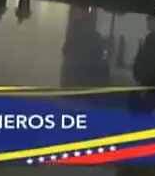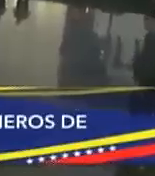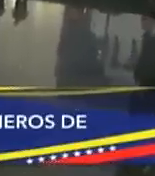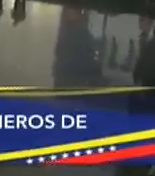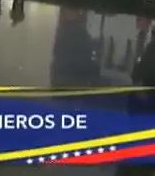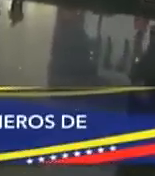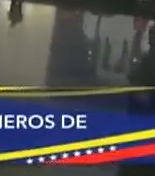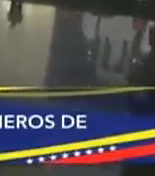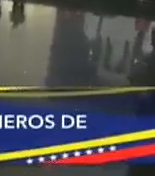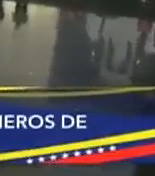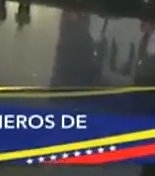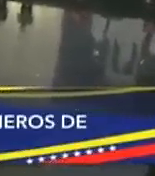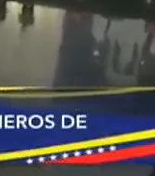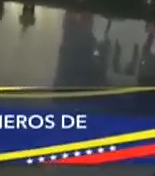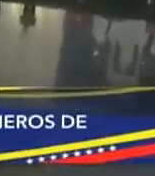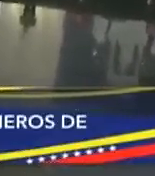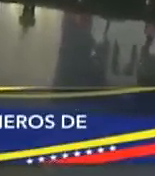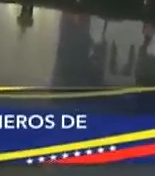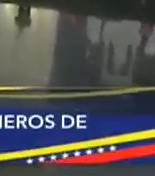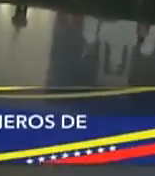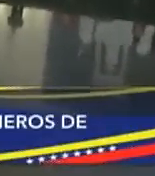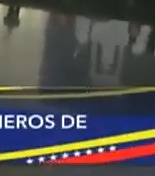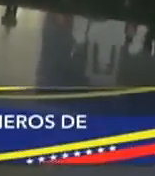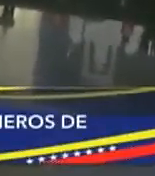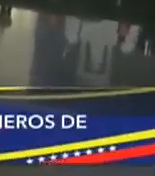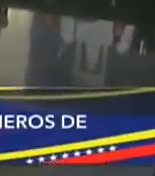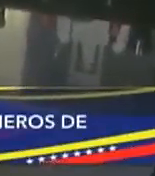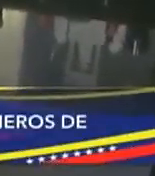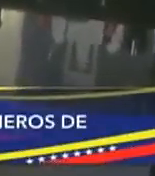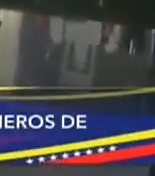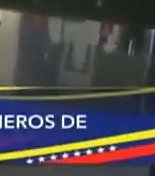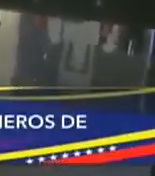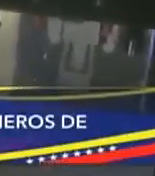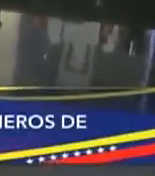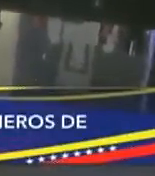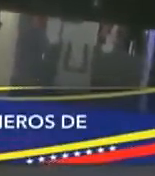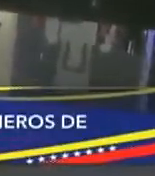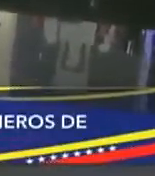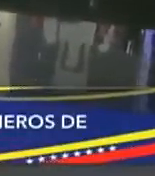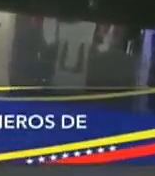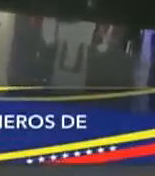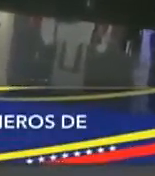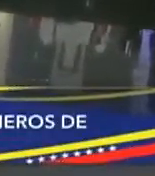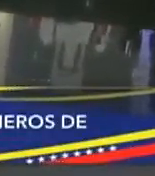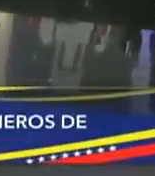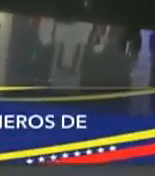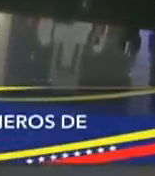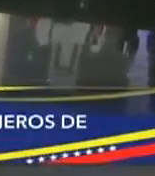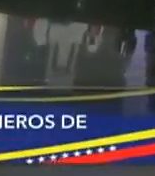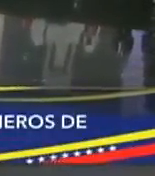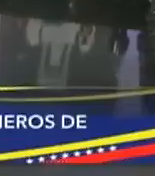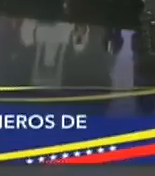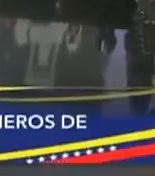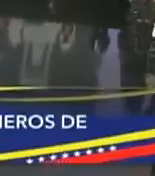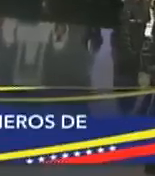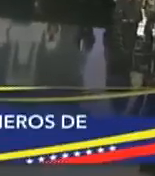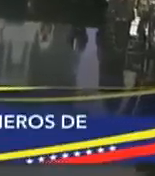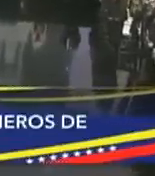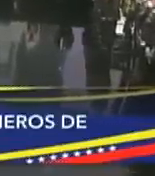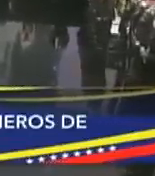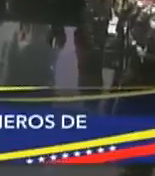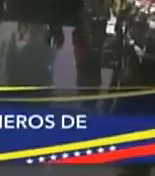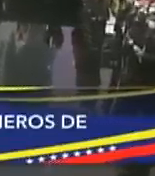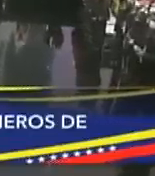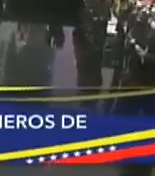presentes, así como también los comandantes generales de los componentes de la Fuerza Armada Nacional Bolivariana que hacen acto